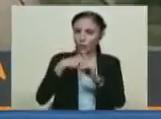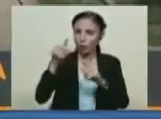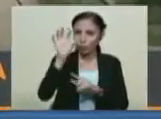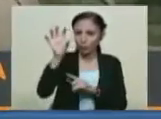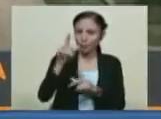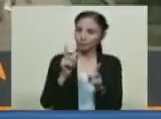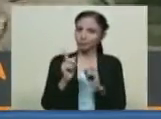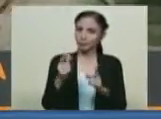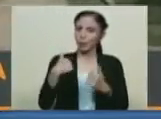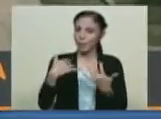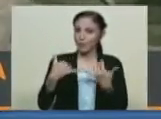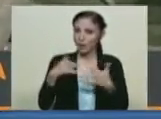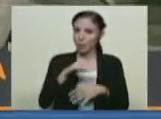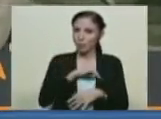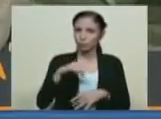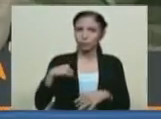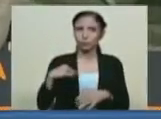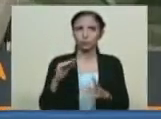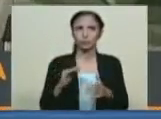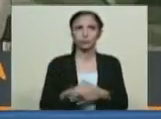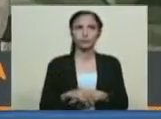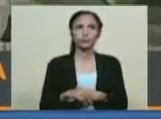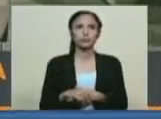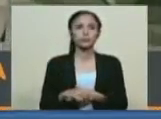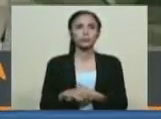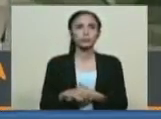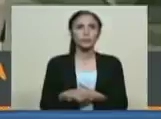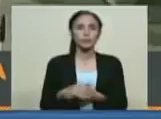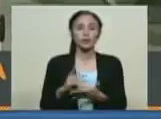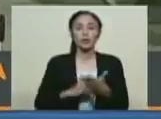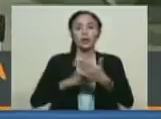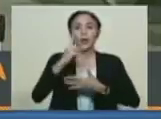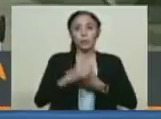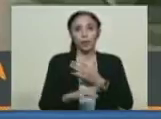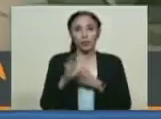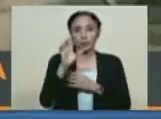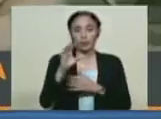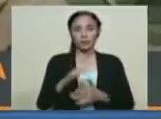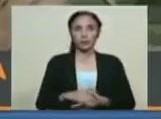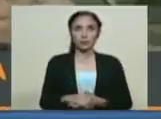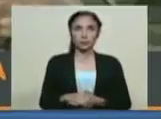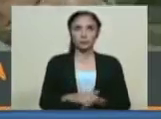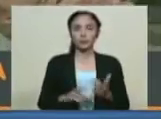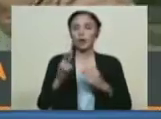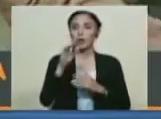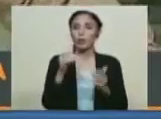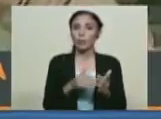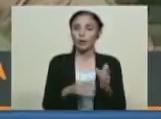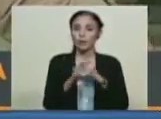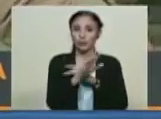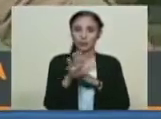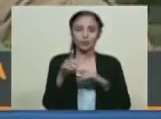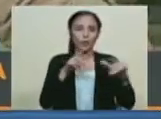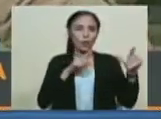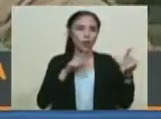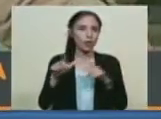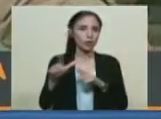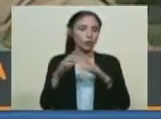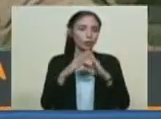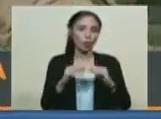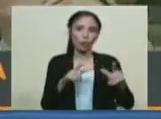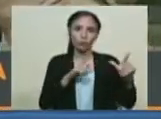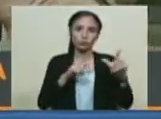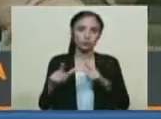En el plan de la patria. Y en el 2025 debemos tener listo todo para